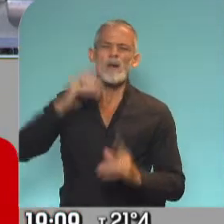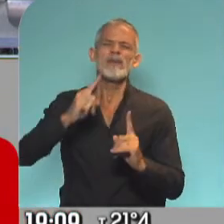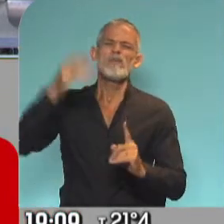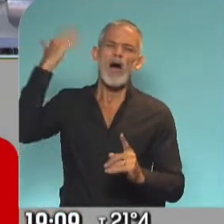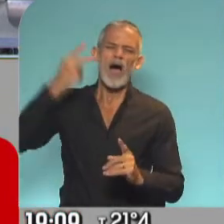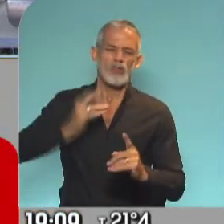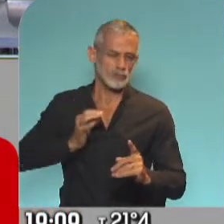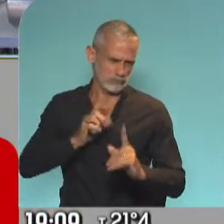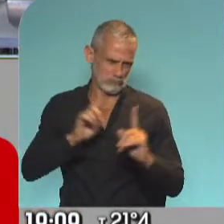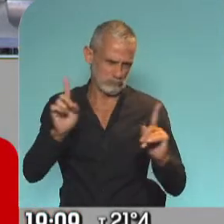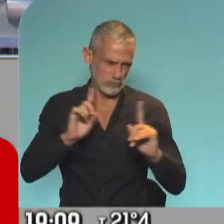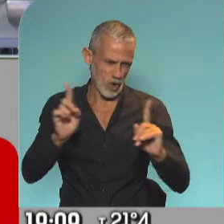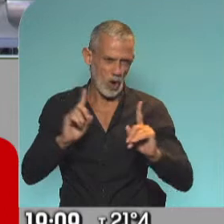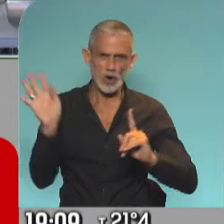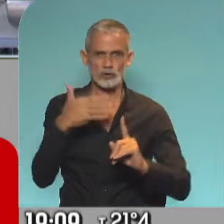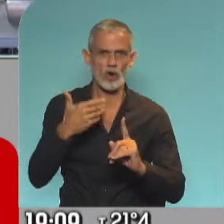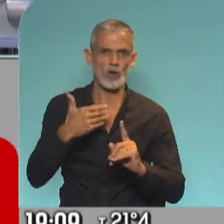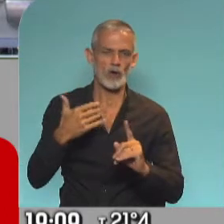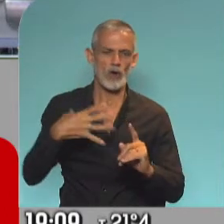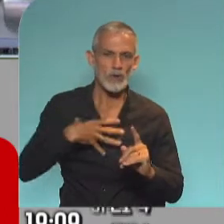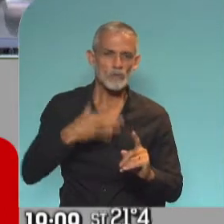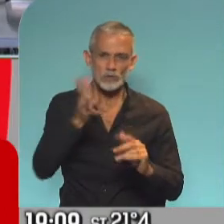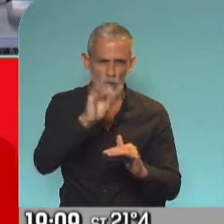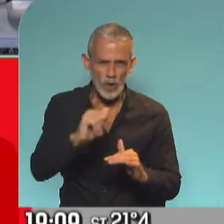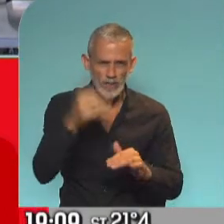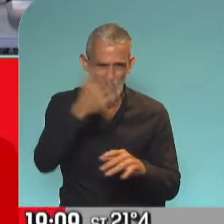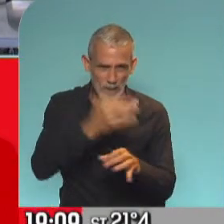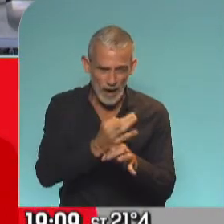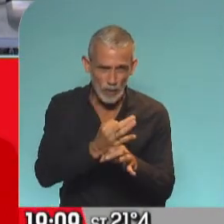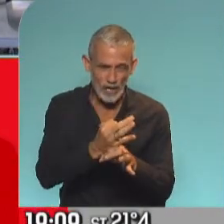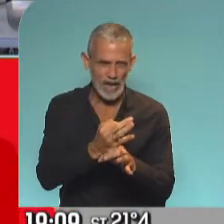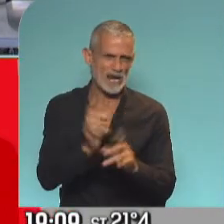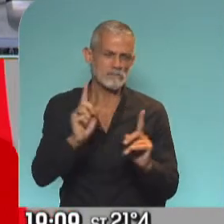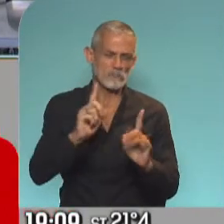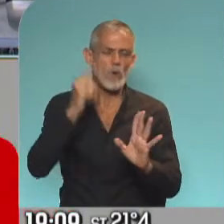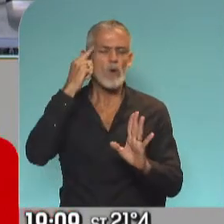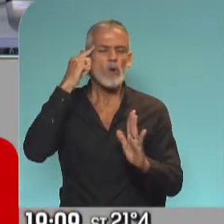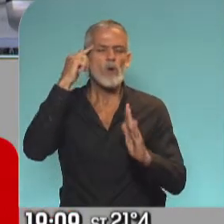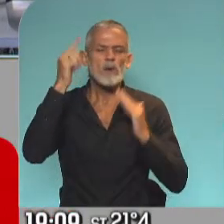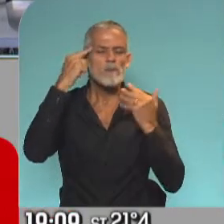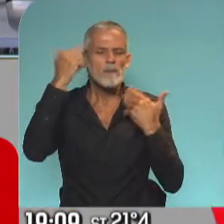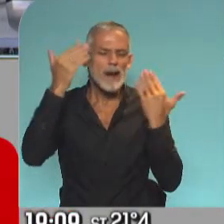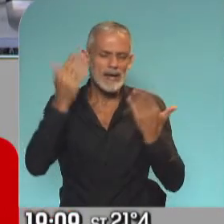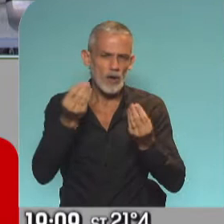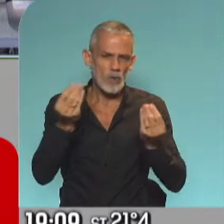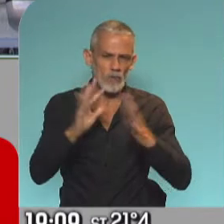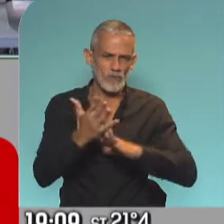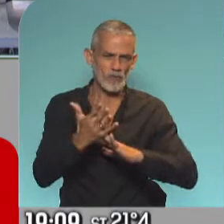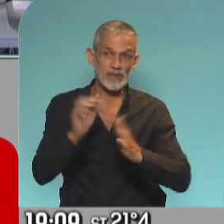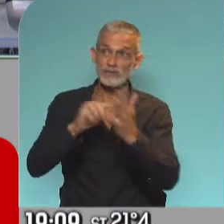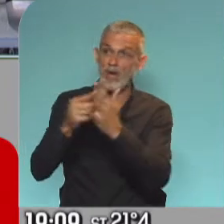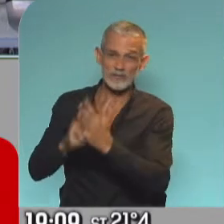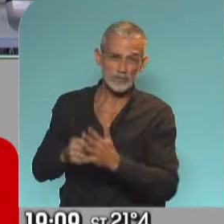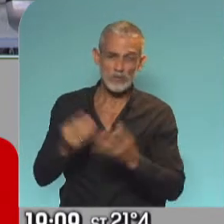mejor de los casos, igual no hay que imaginar a todos los alumnos todos los días en las escuelas. No, hay que imaginar en nuestras grandes